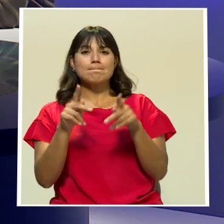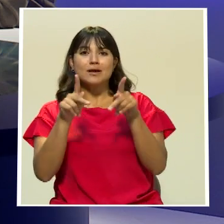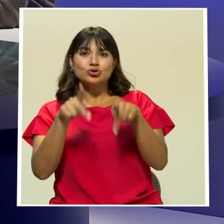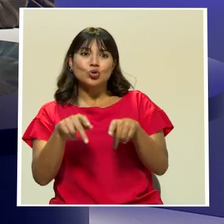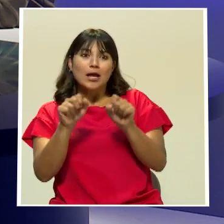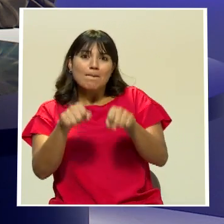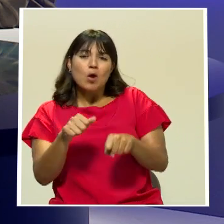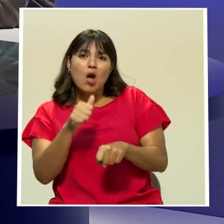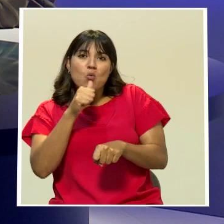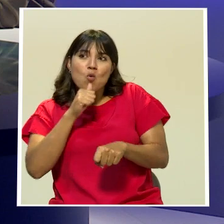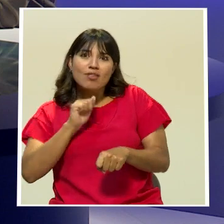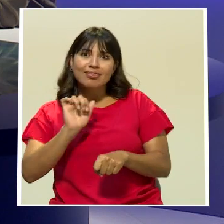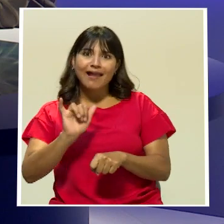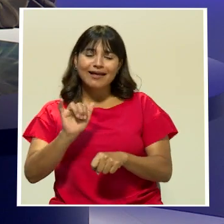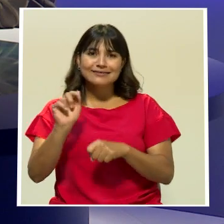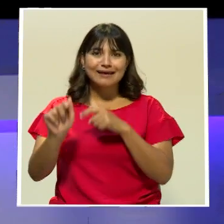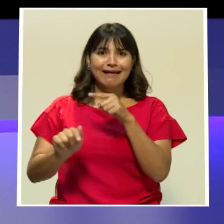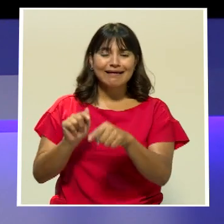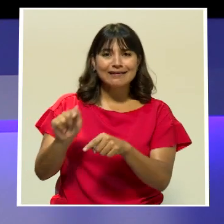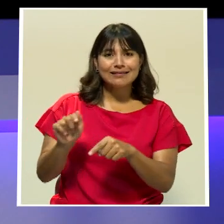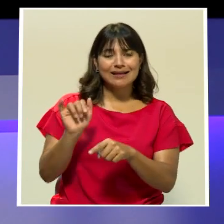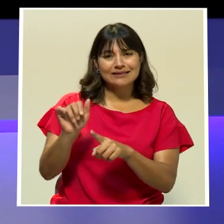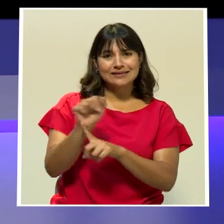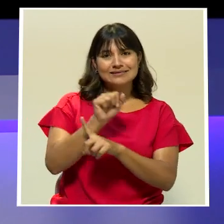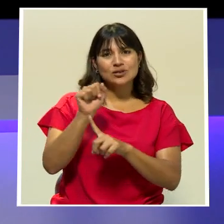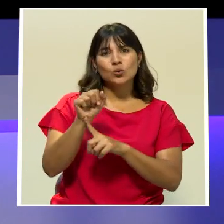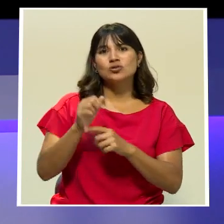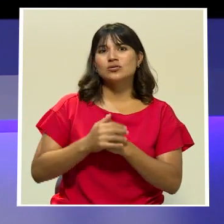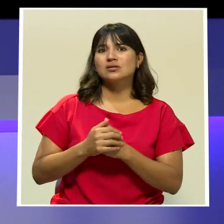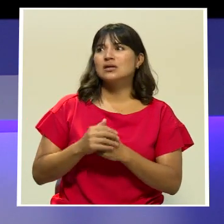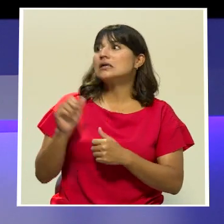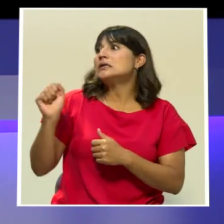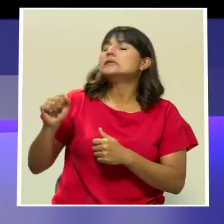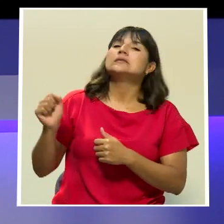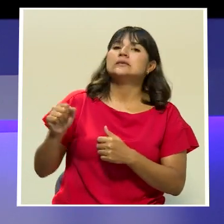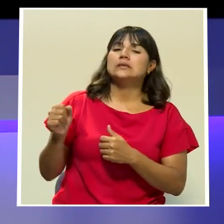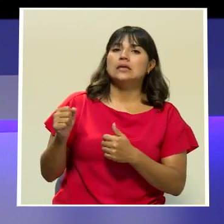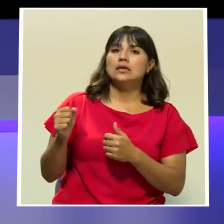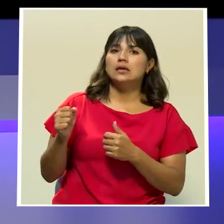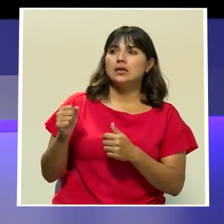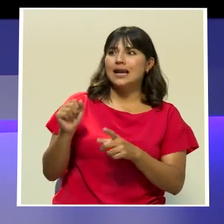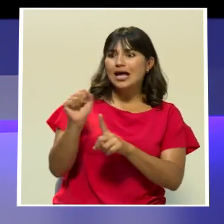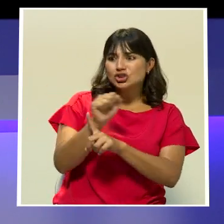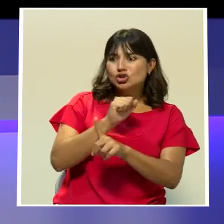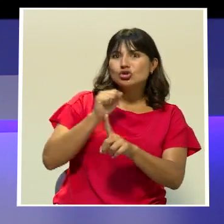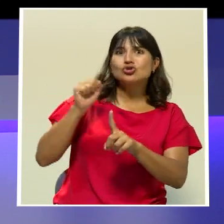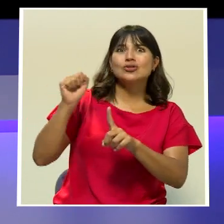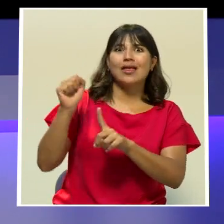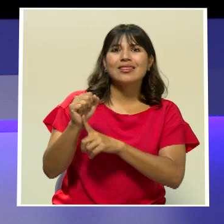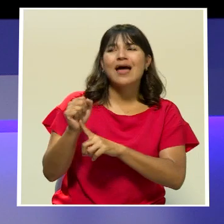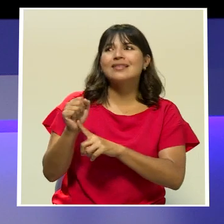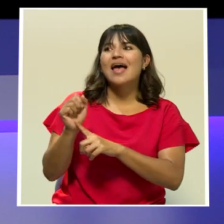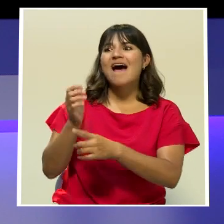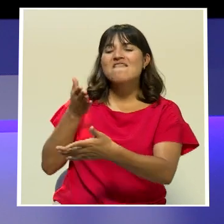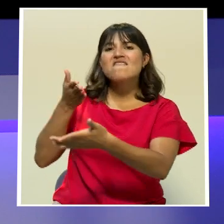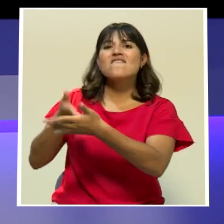en esa dinámica. Y es una vocación suicida como sociedad esta que estamos